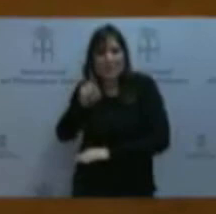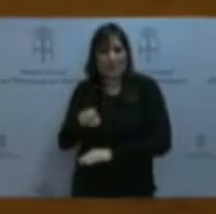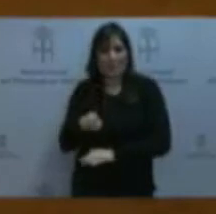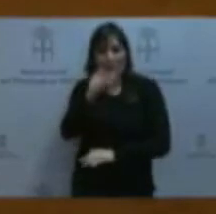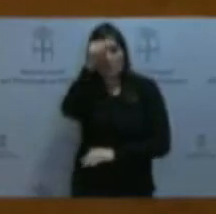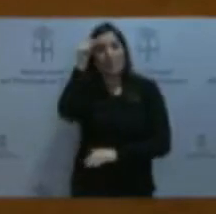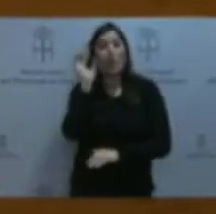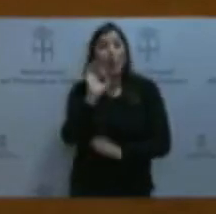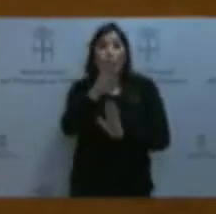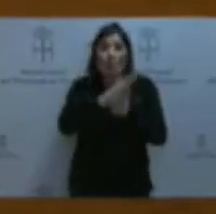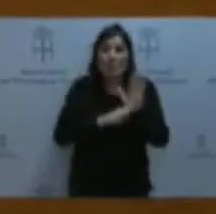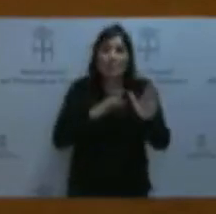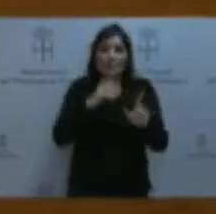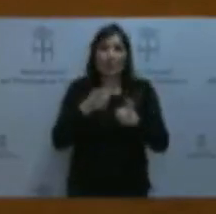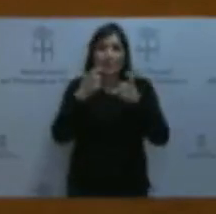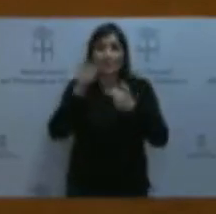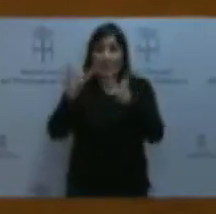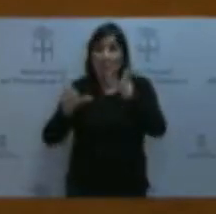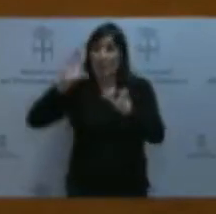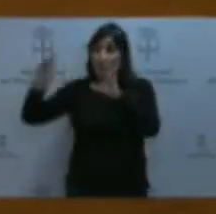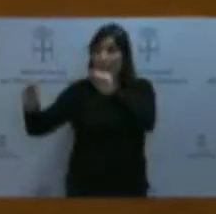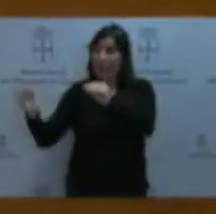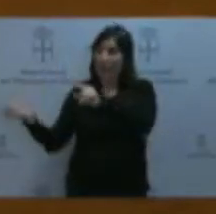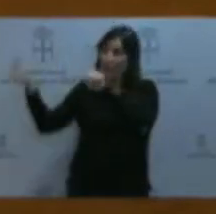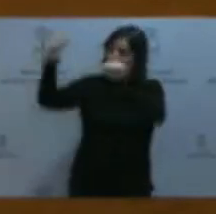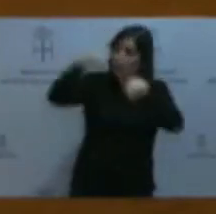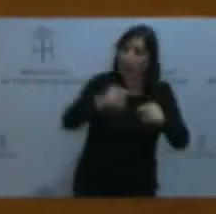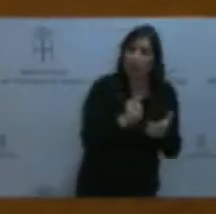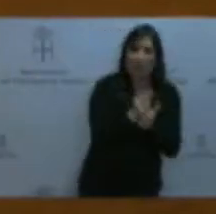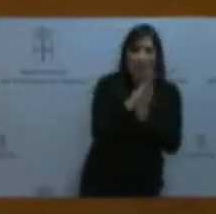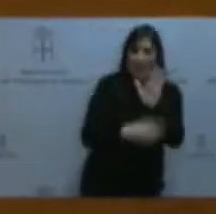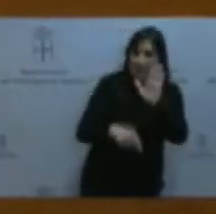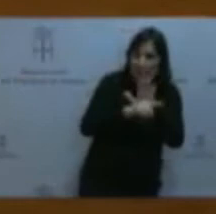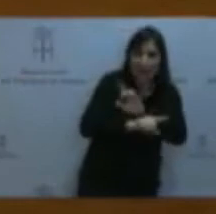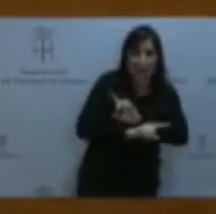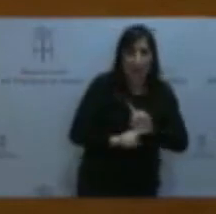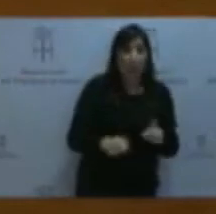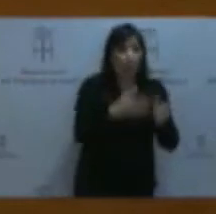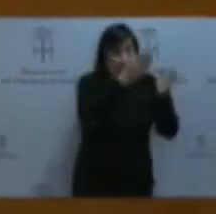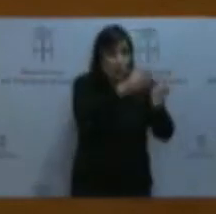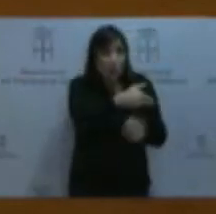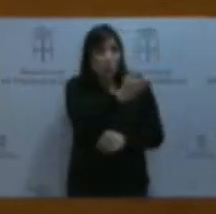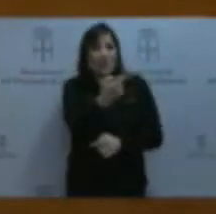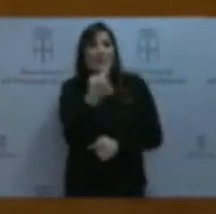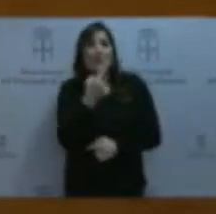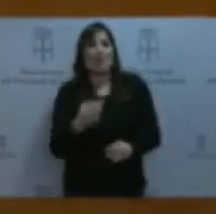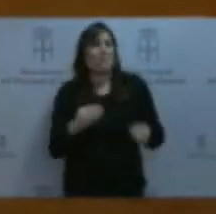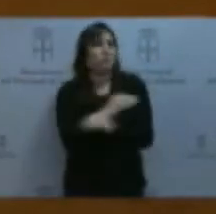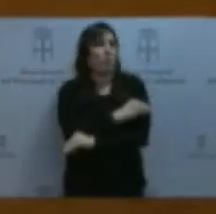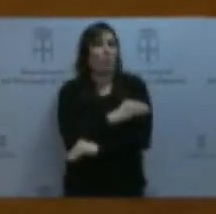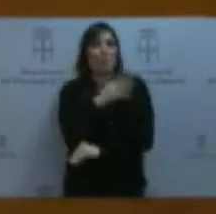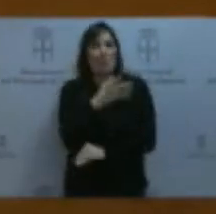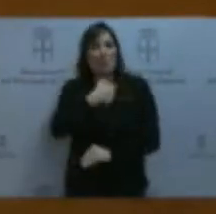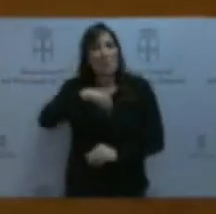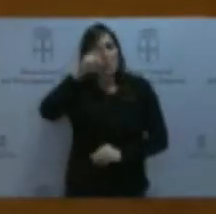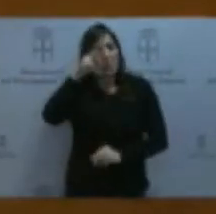que están fuera. Porque sí llama la atención que dicen ustedes que resulta del todo contradictorio preocuparse por la gratuidad de la enseñanza de 0 a 3